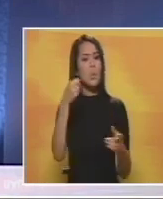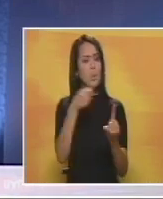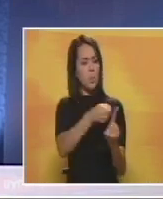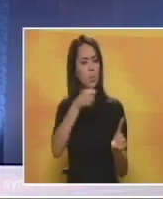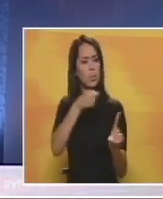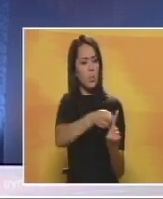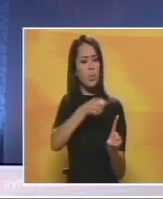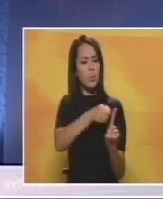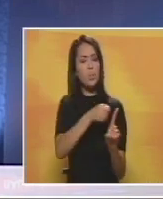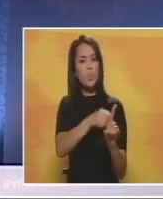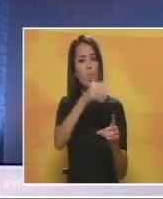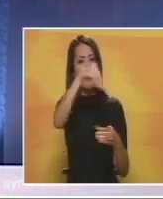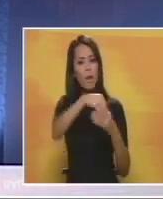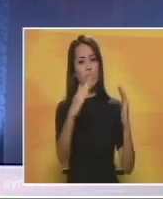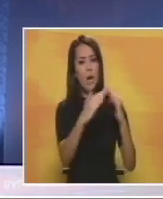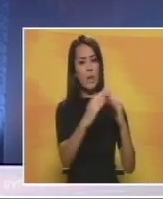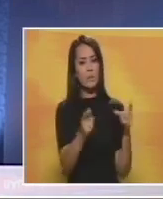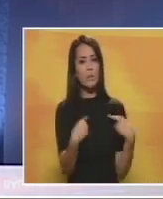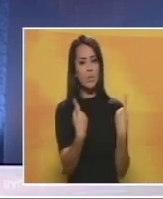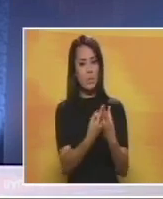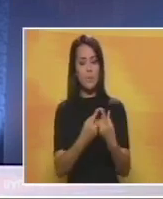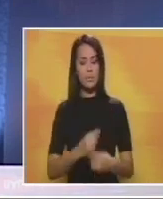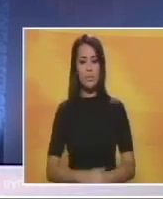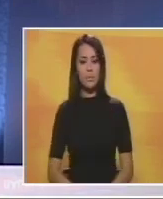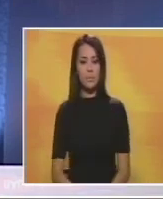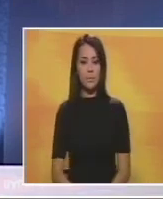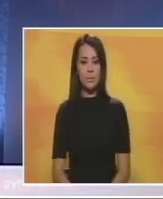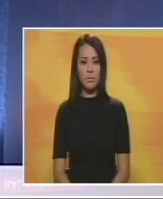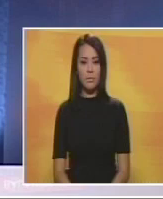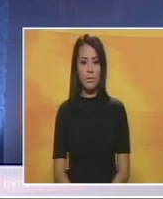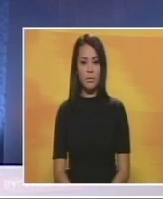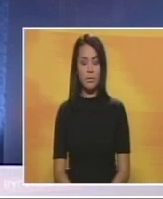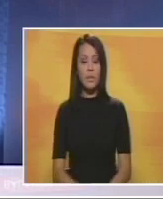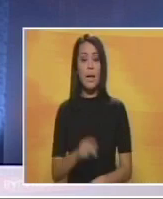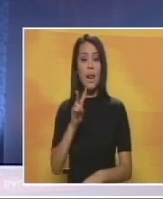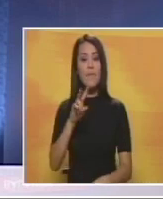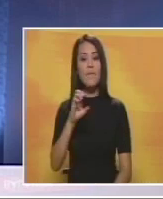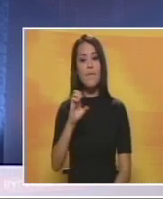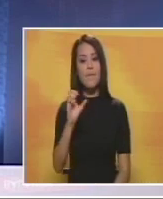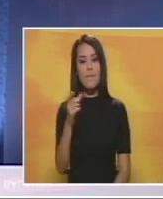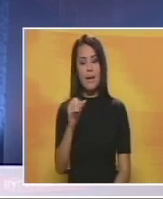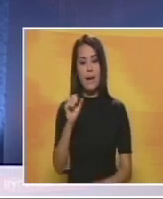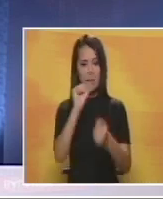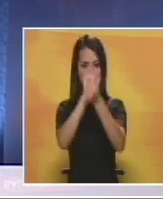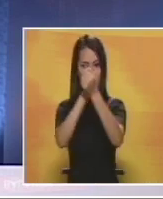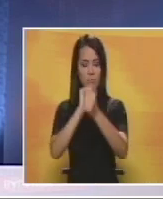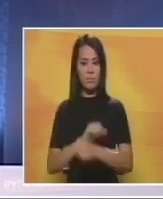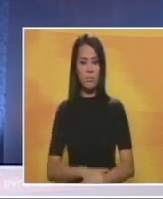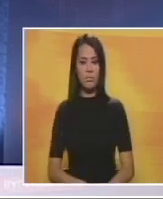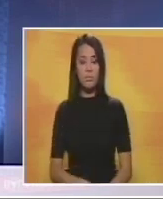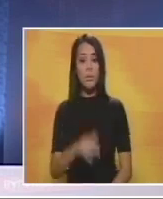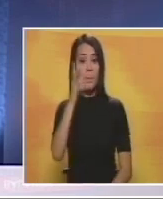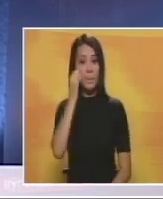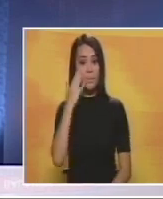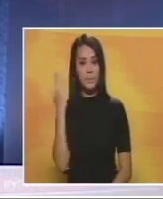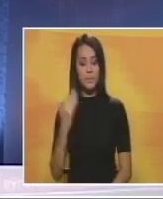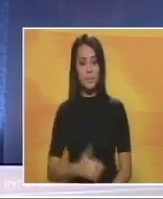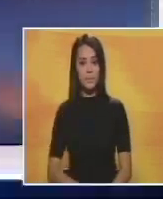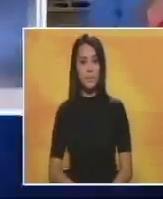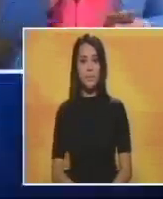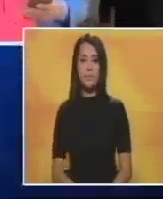arma blanca dentro de su vivienda ubicada en el sector Los Canijoles de La Vega. Diana Martínez nos amplía. Muy buenas tardes, Diana. Te escuchamos.